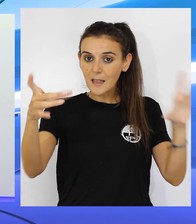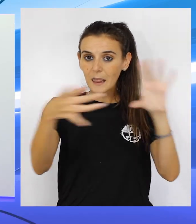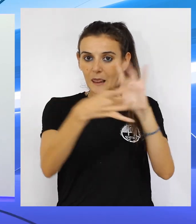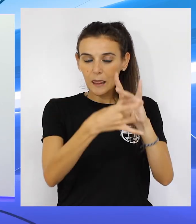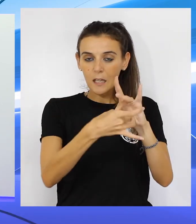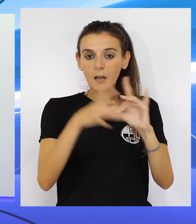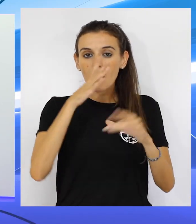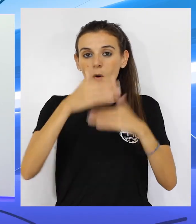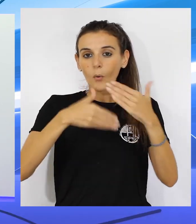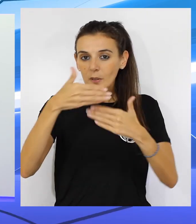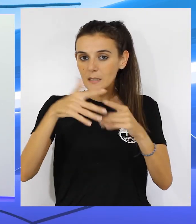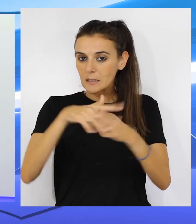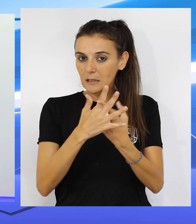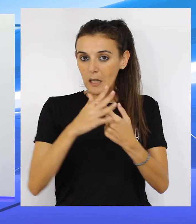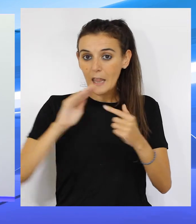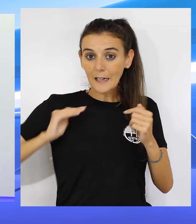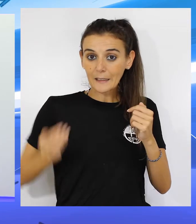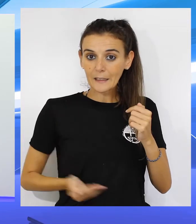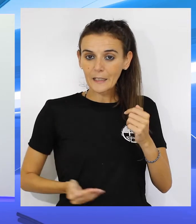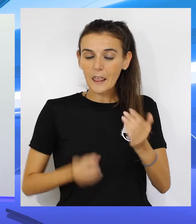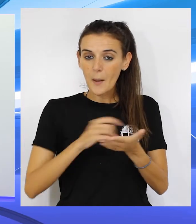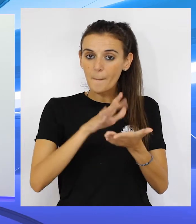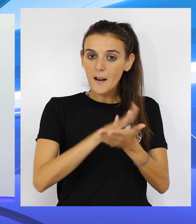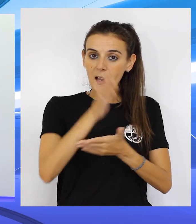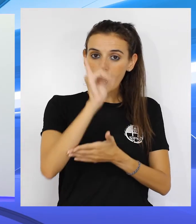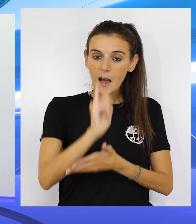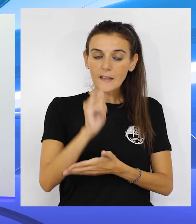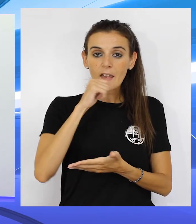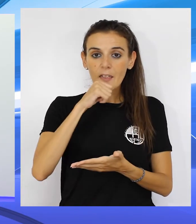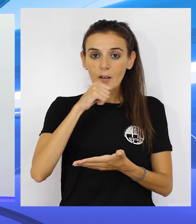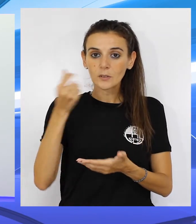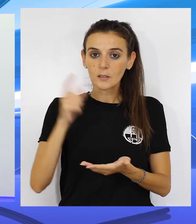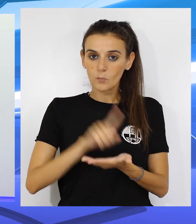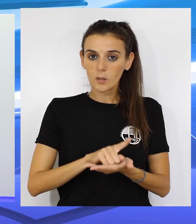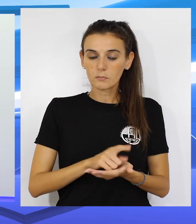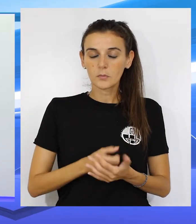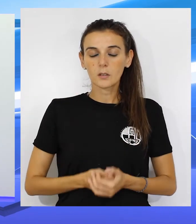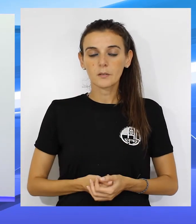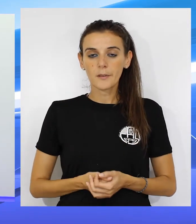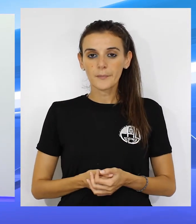parte de esa riqueza que tiene Málaga pueda venir a Ceuta.